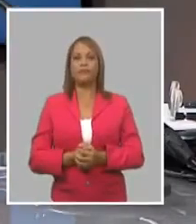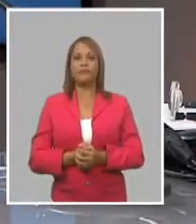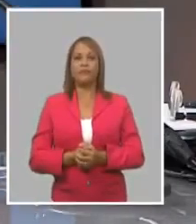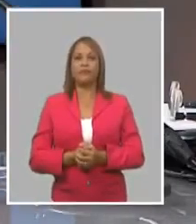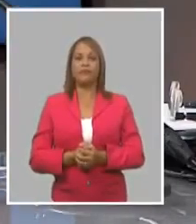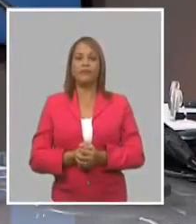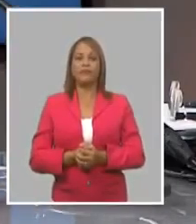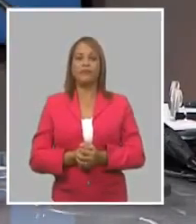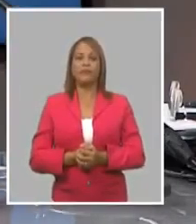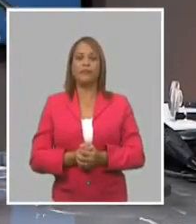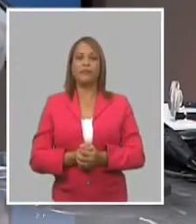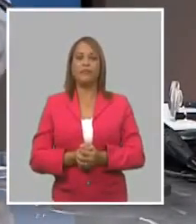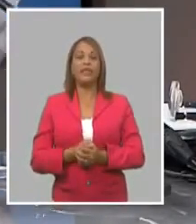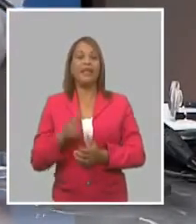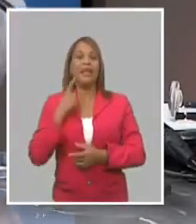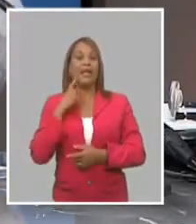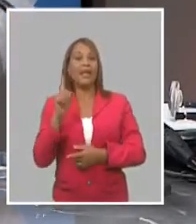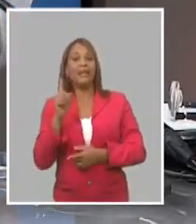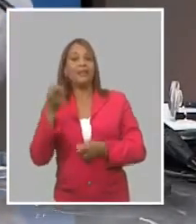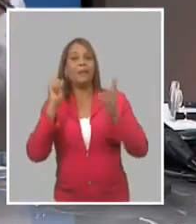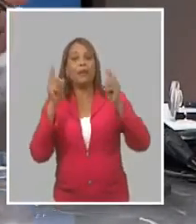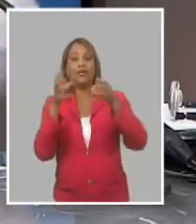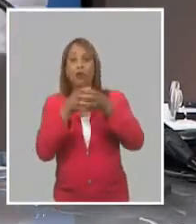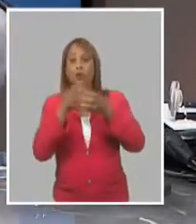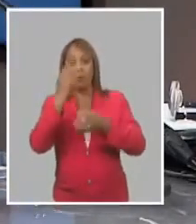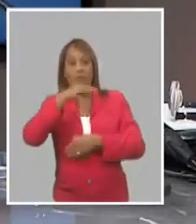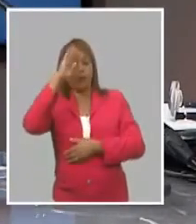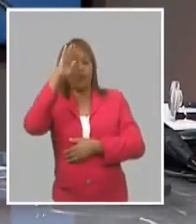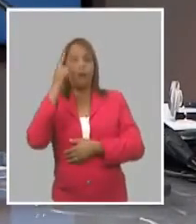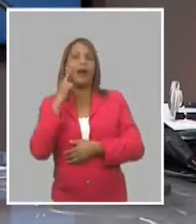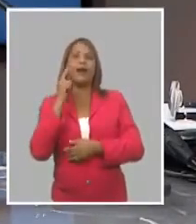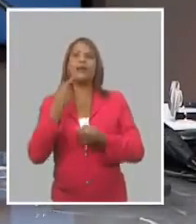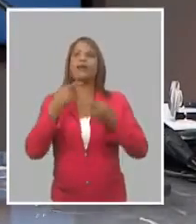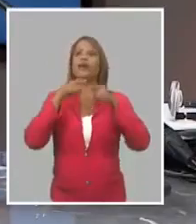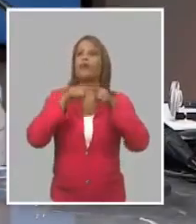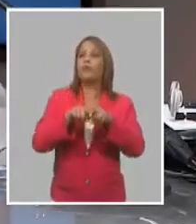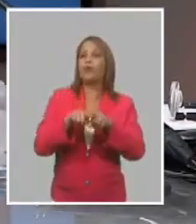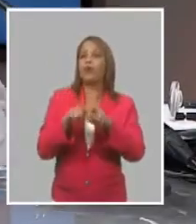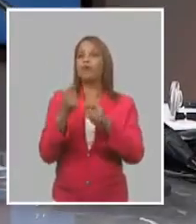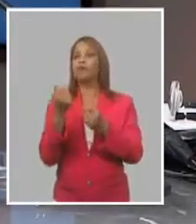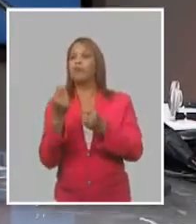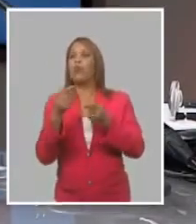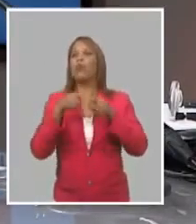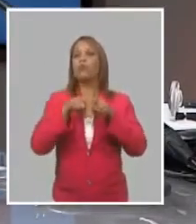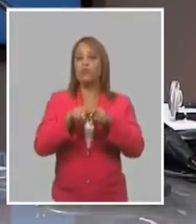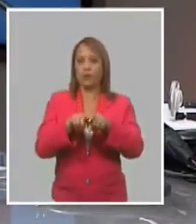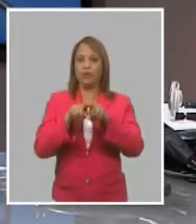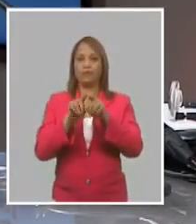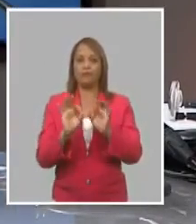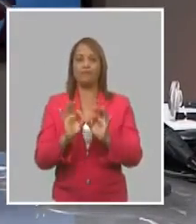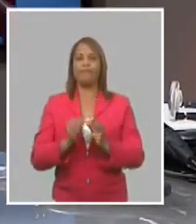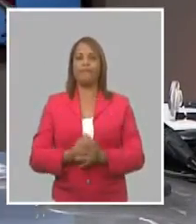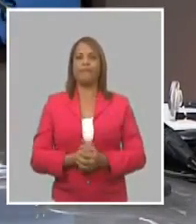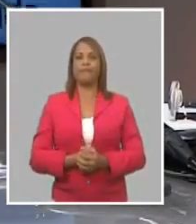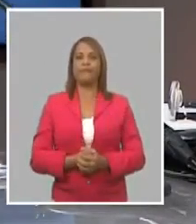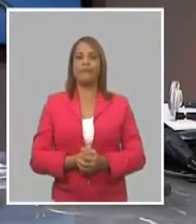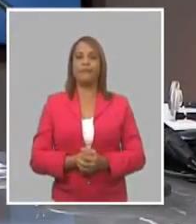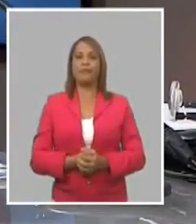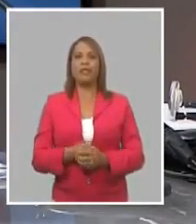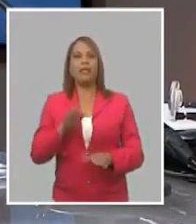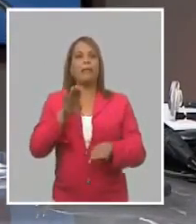no es posible. Esa política de gobierno en la estrategia hay que acompañarla monetariamente. Y